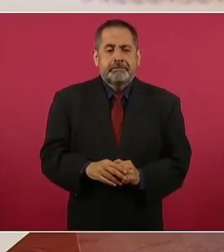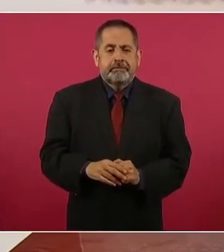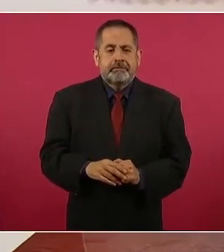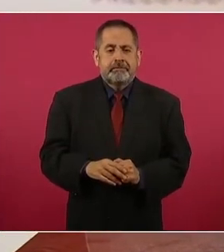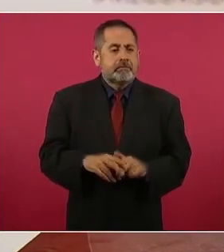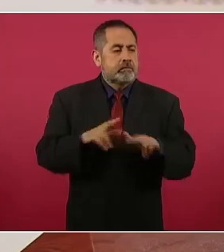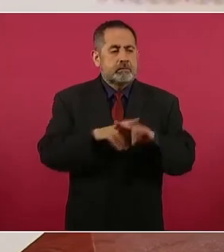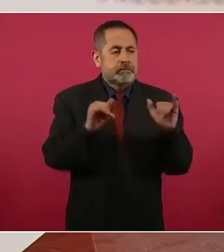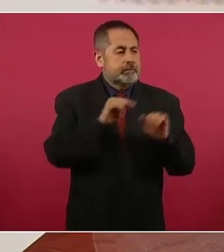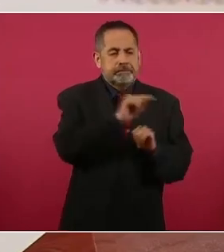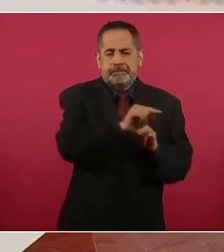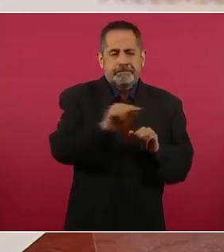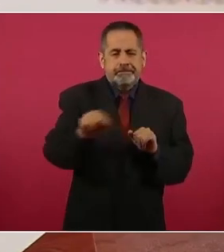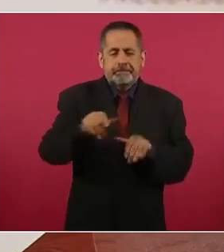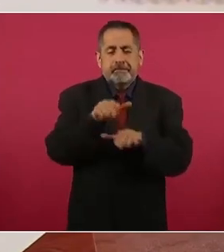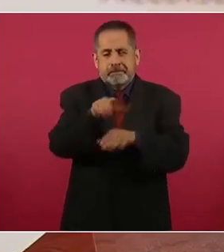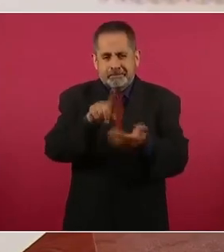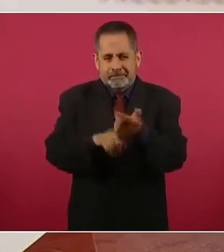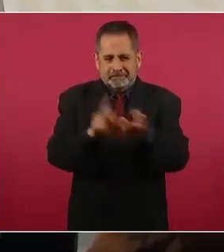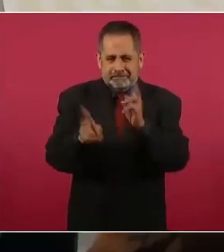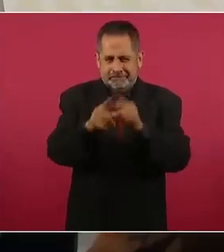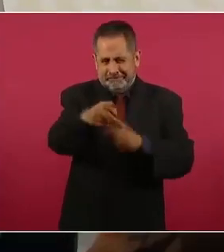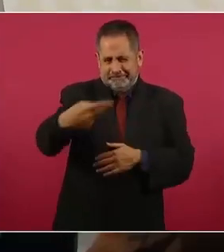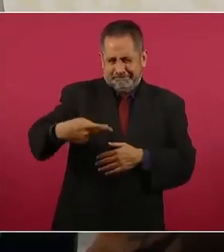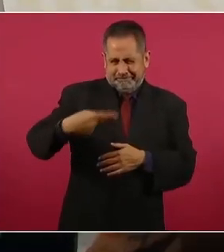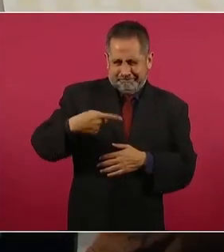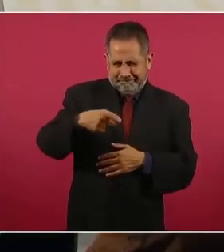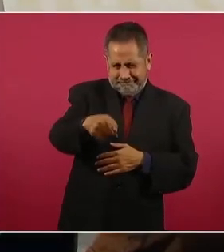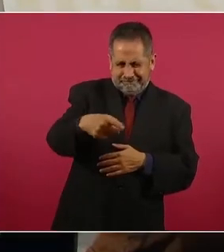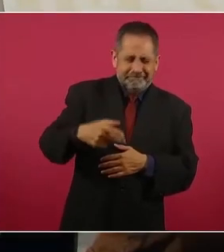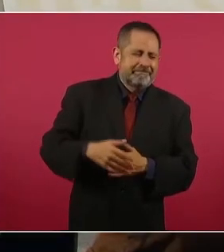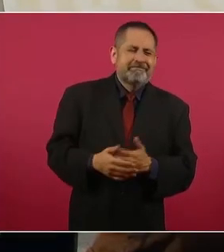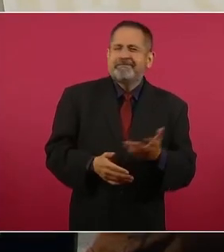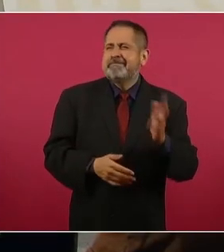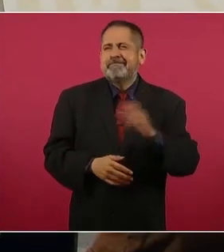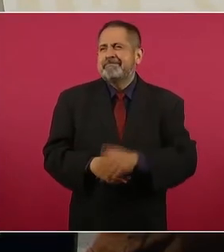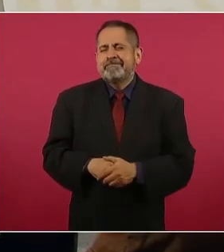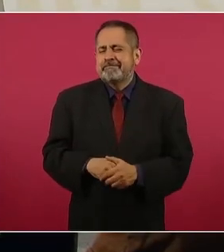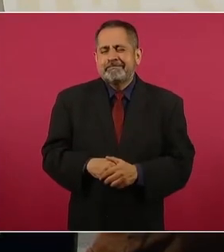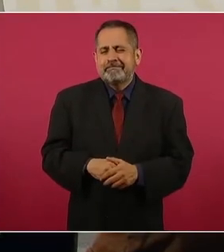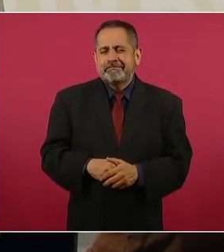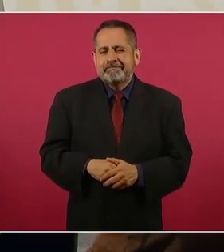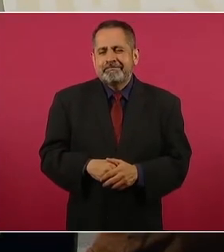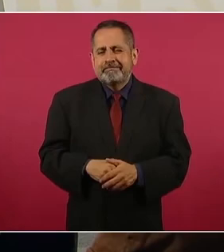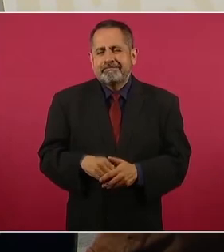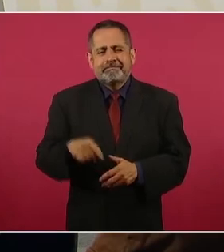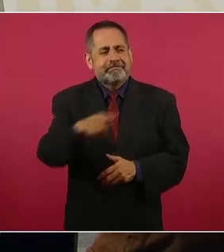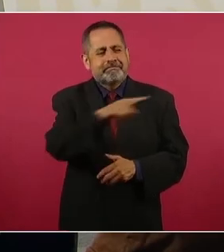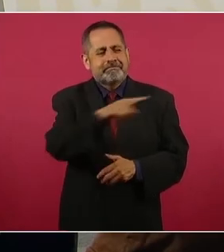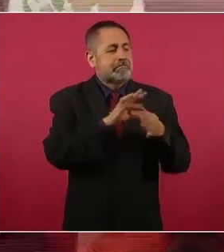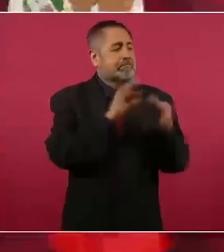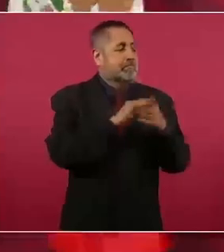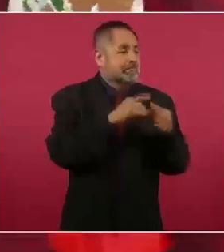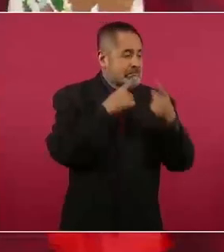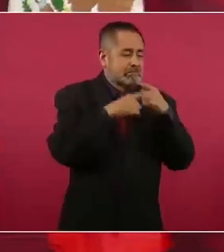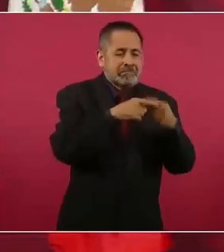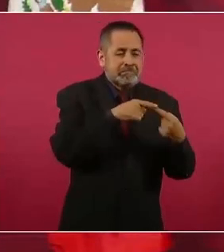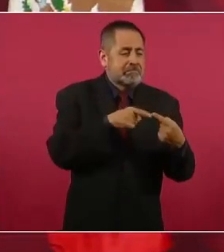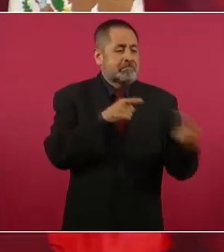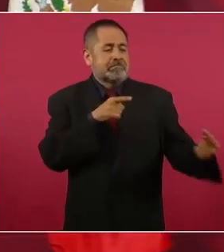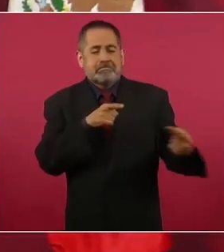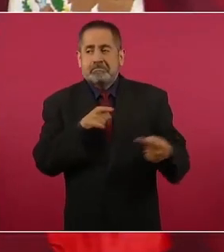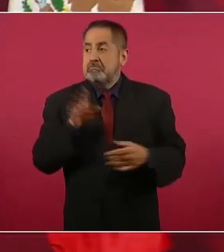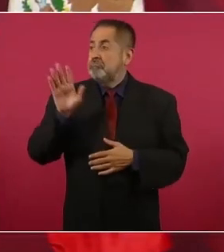ninguno de ellos. Eso que usted me pregunta, pues es lo que sostienen mis